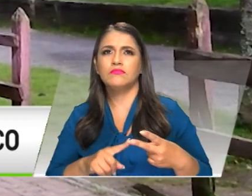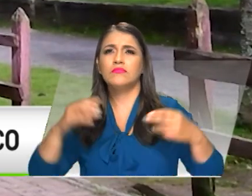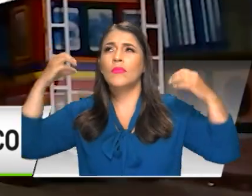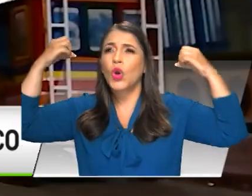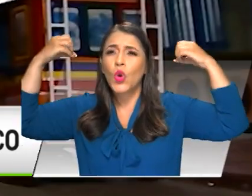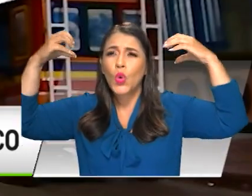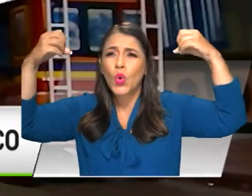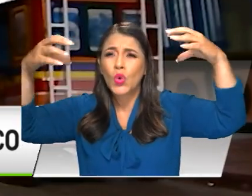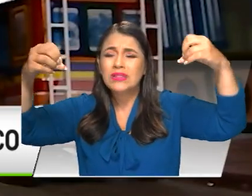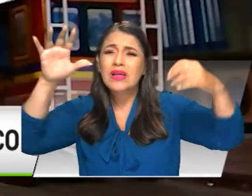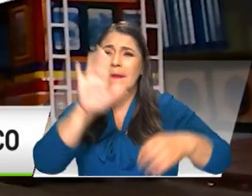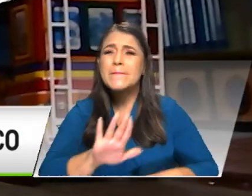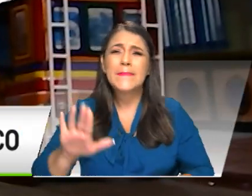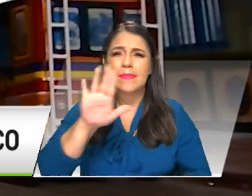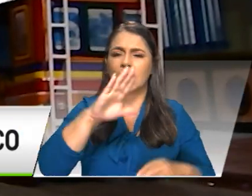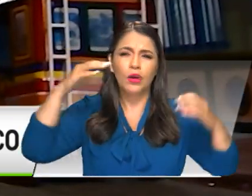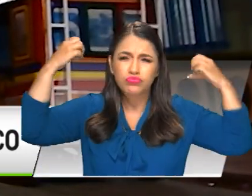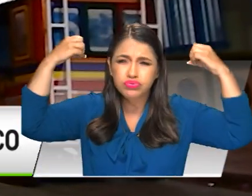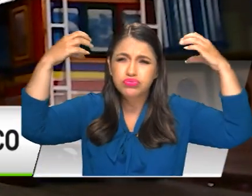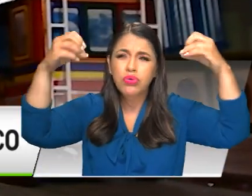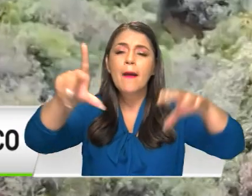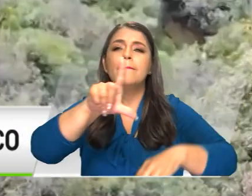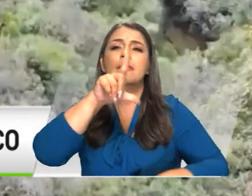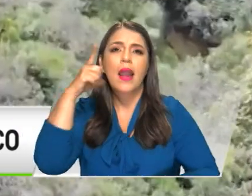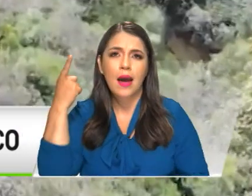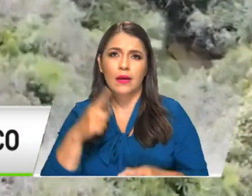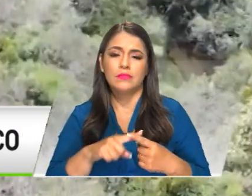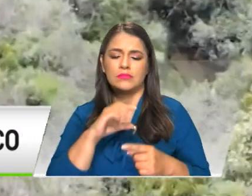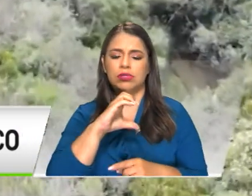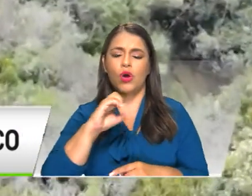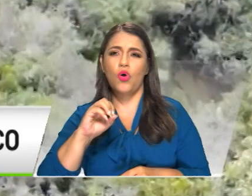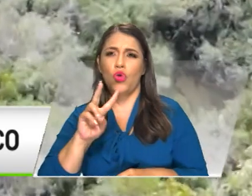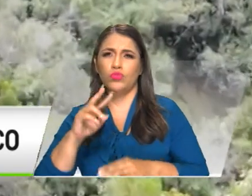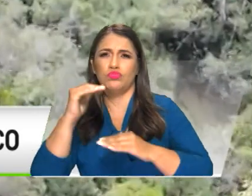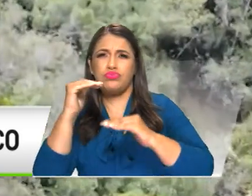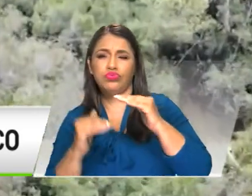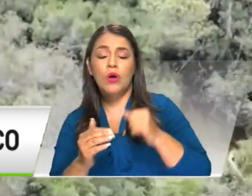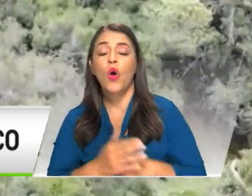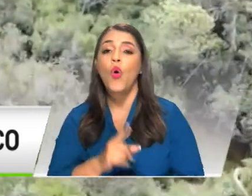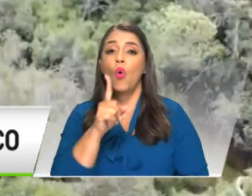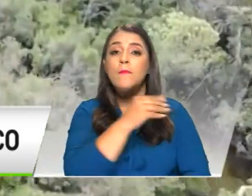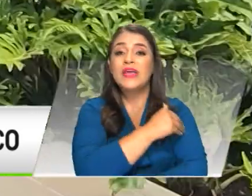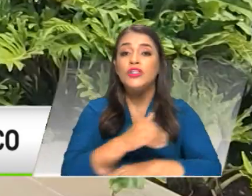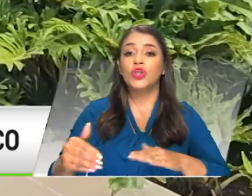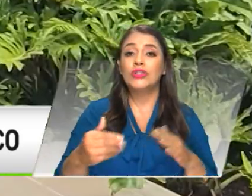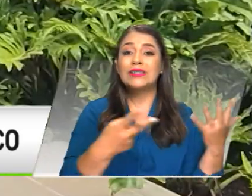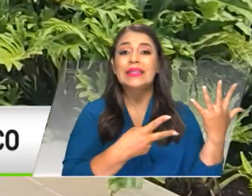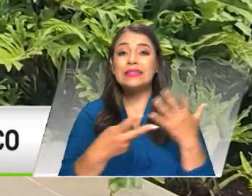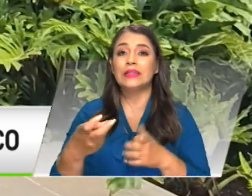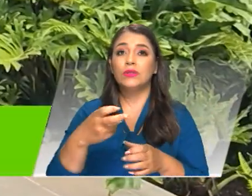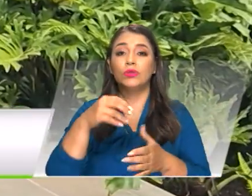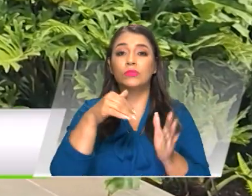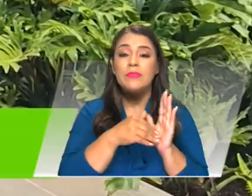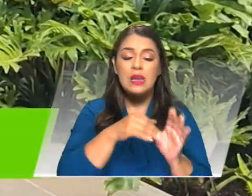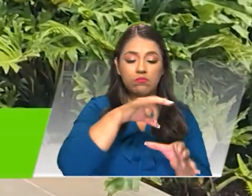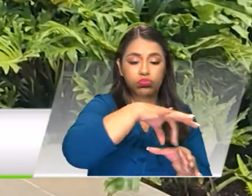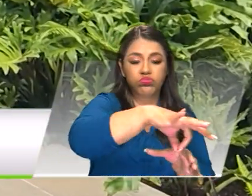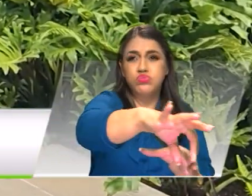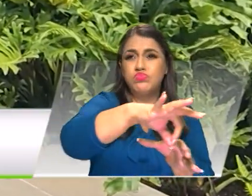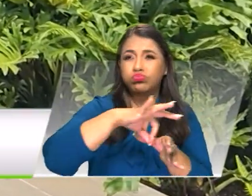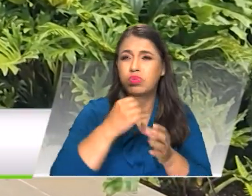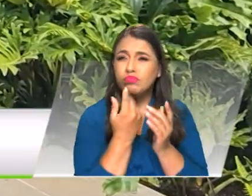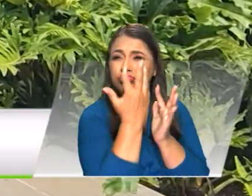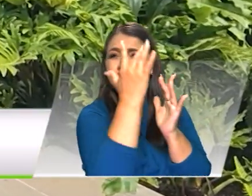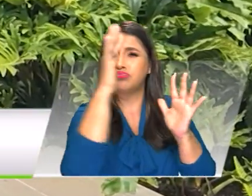por leds para reducir las emisiones de co2 otra de las apuestas en la siembra de 1 millón 700 mil árboles habíamos considerado la siembra de